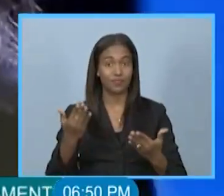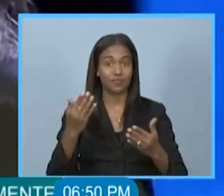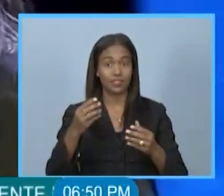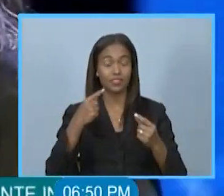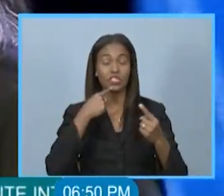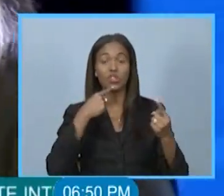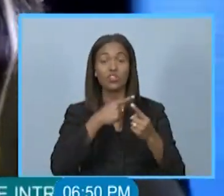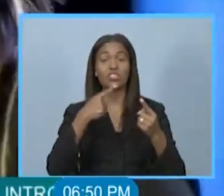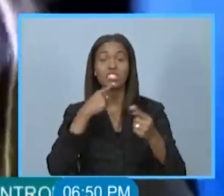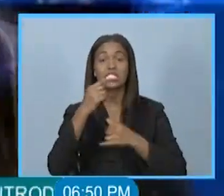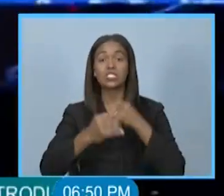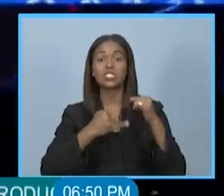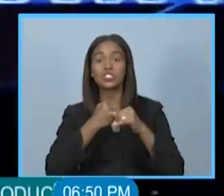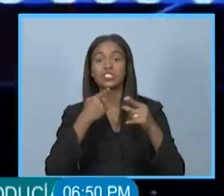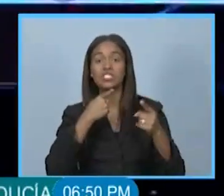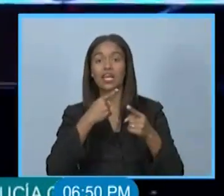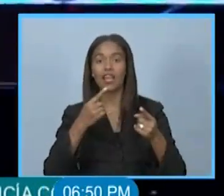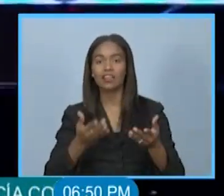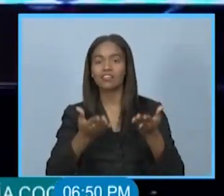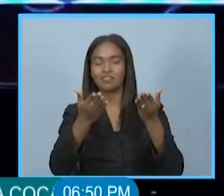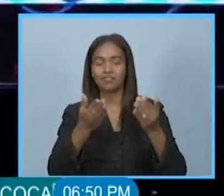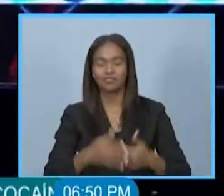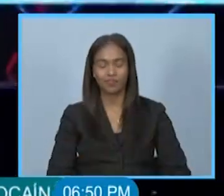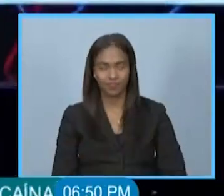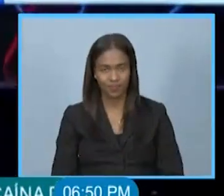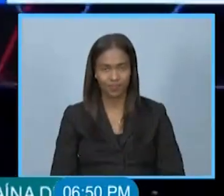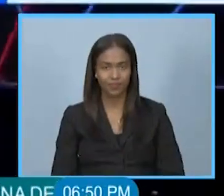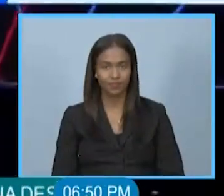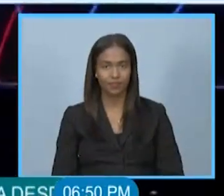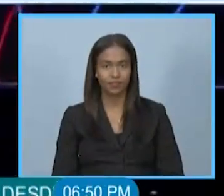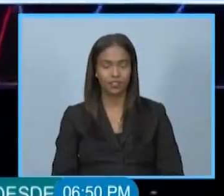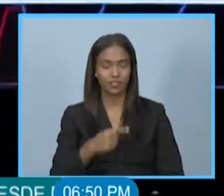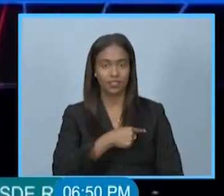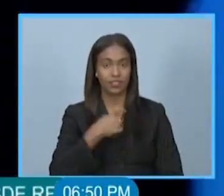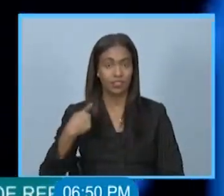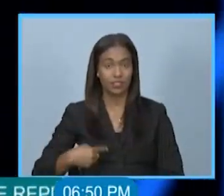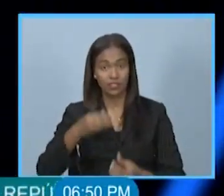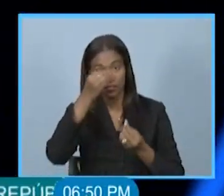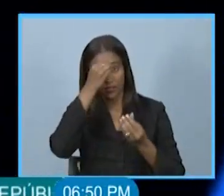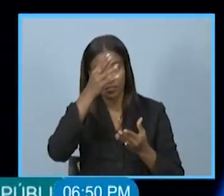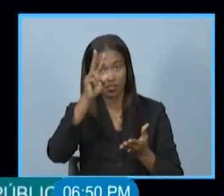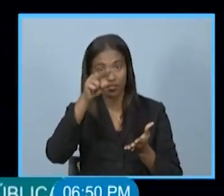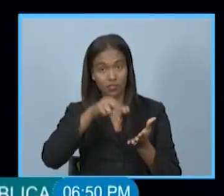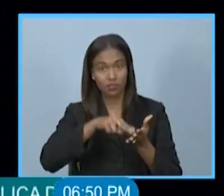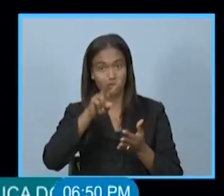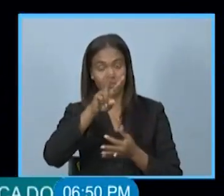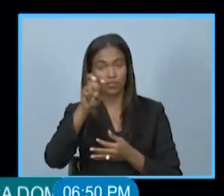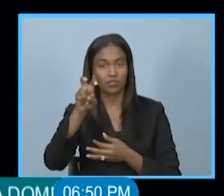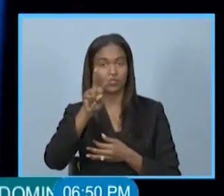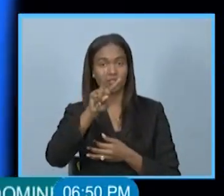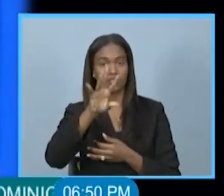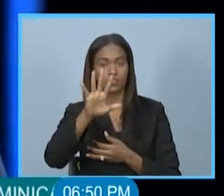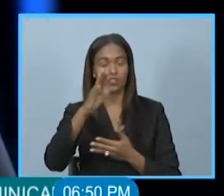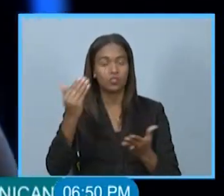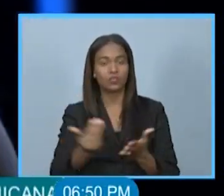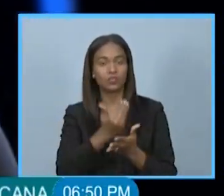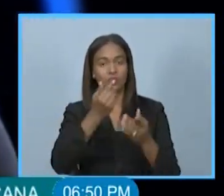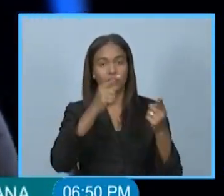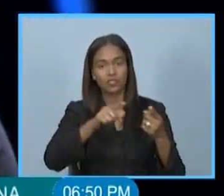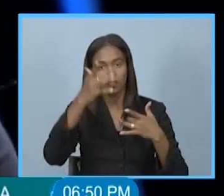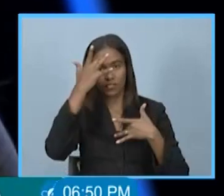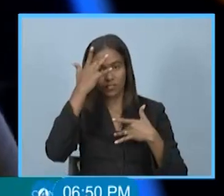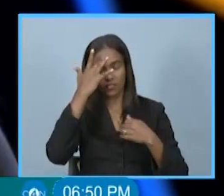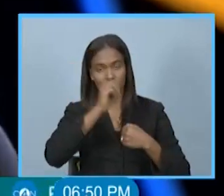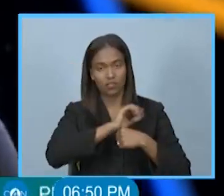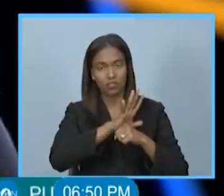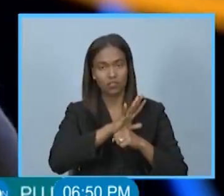Estas son las internacionales todas tuyas Gracias china notifica 2.225 nuevos casos de